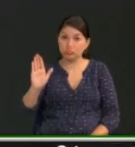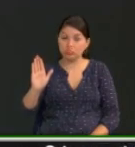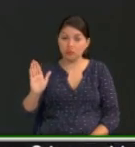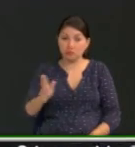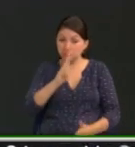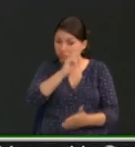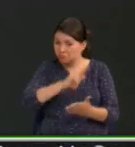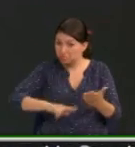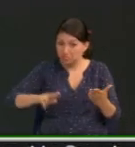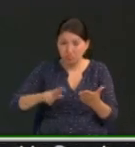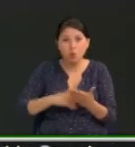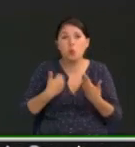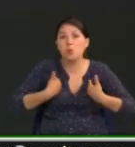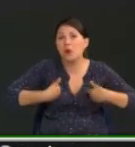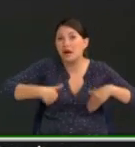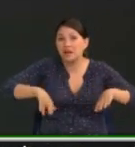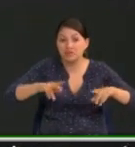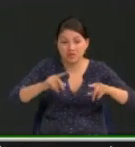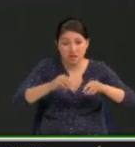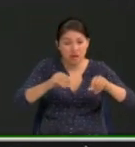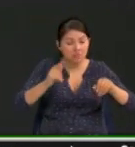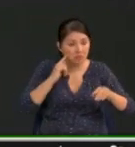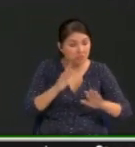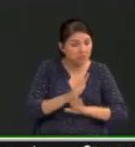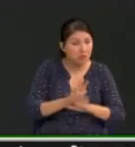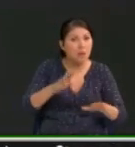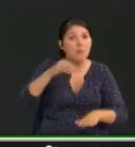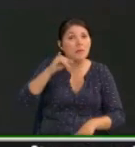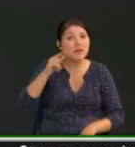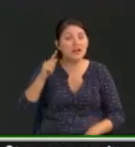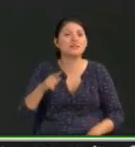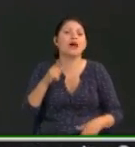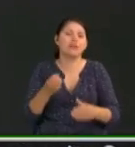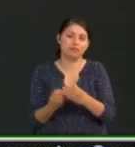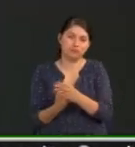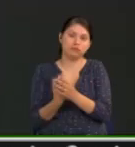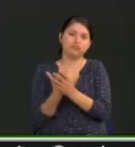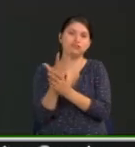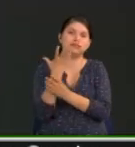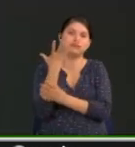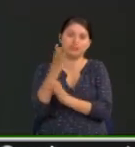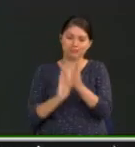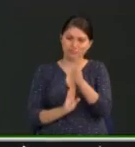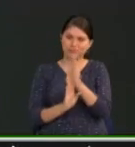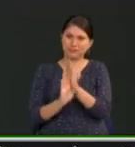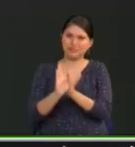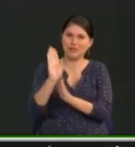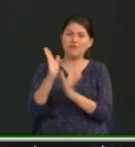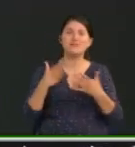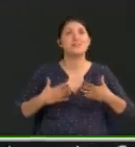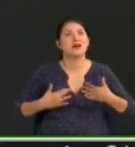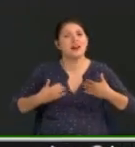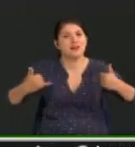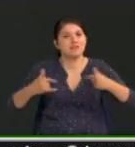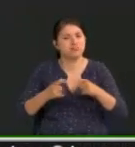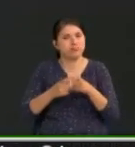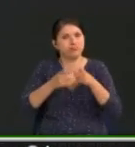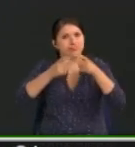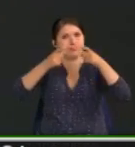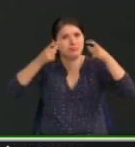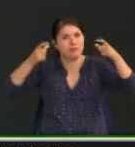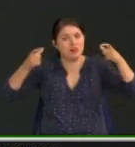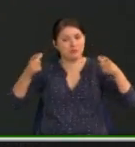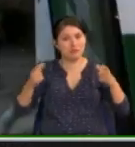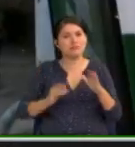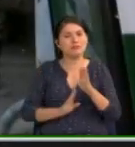eliminan cualquier territorio de minas, ahí florece la prosperidad, florece la felicidad, florece